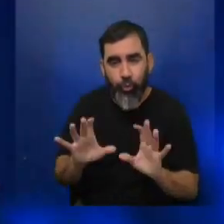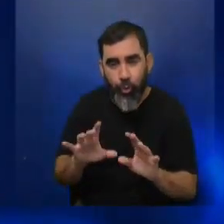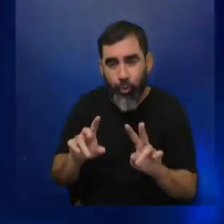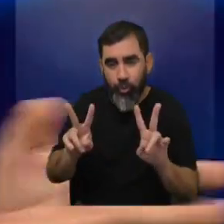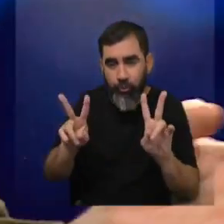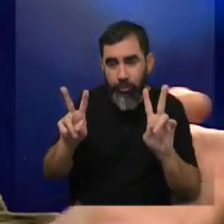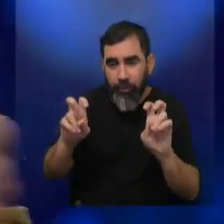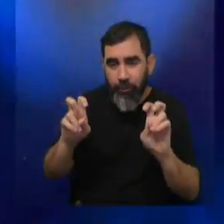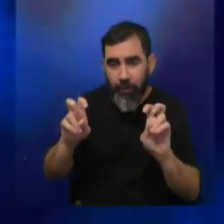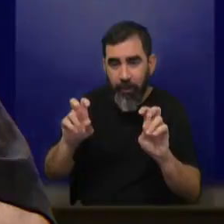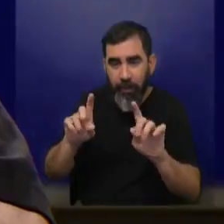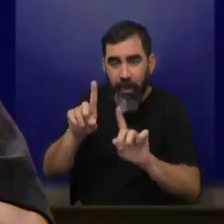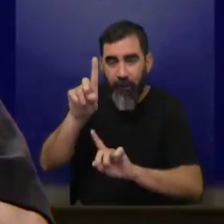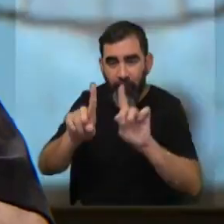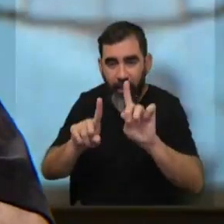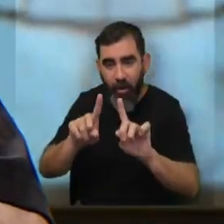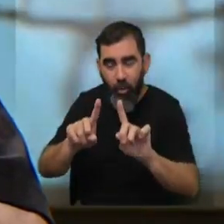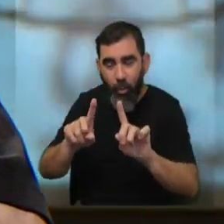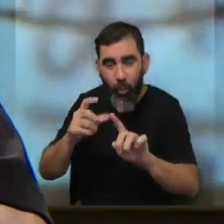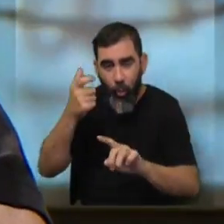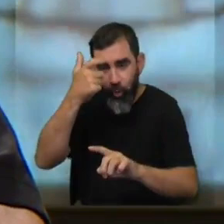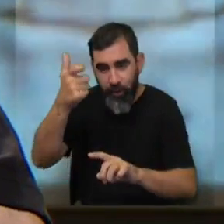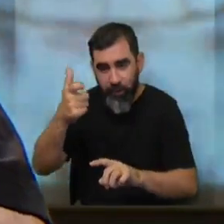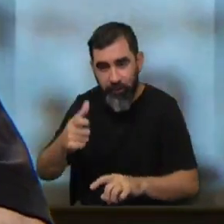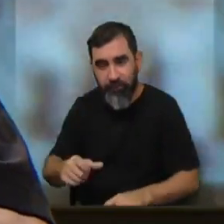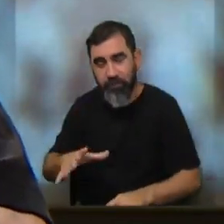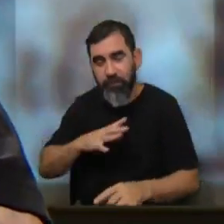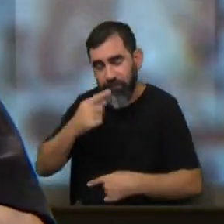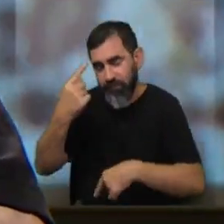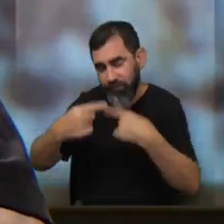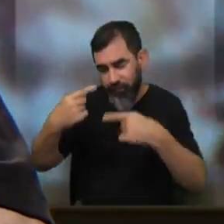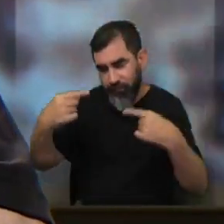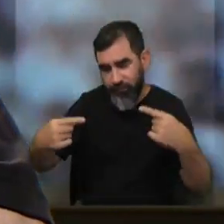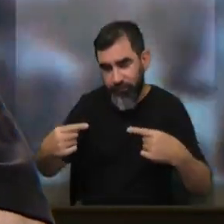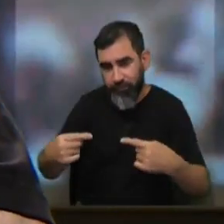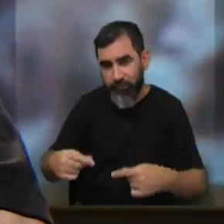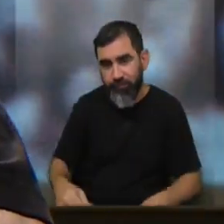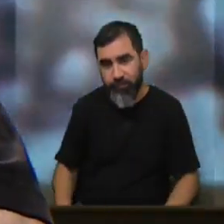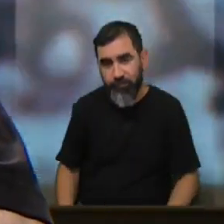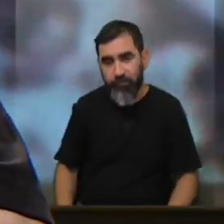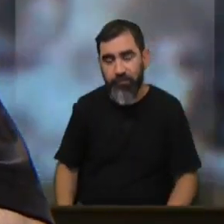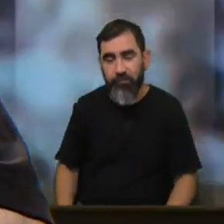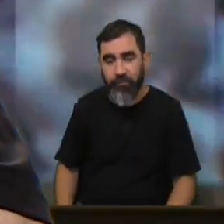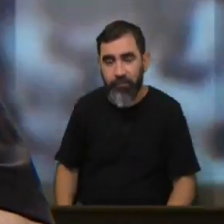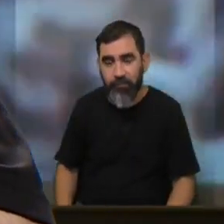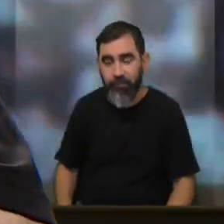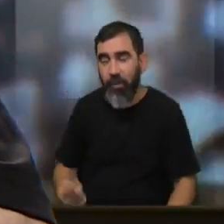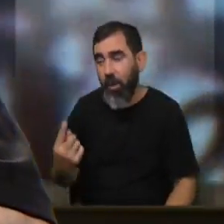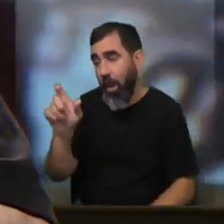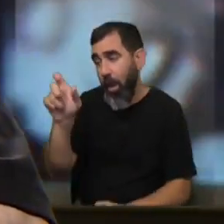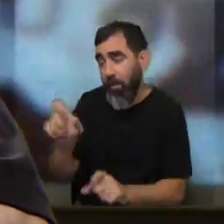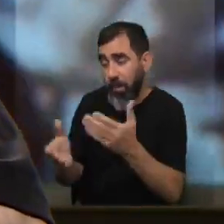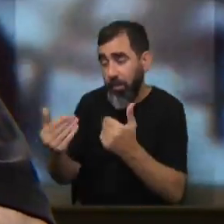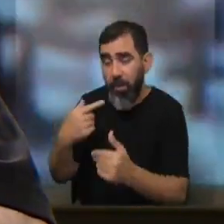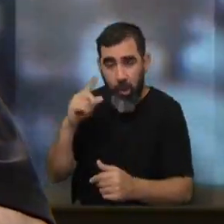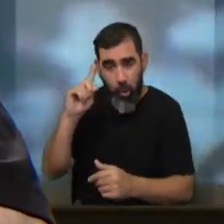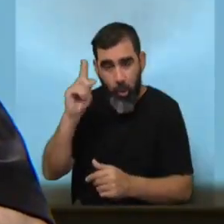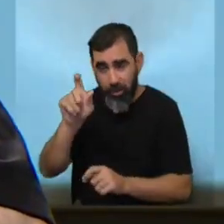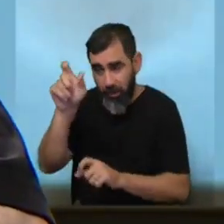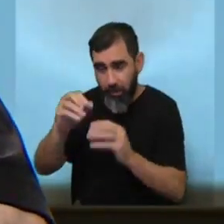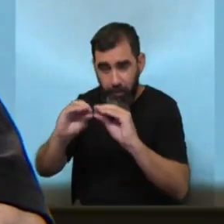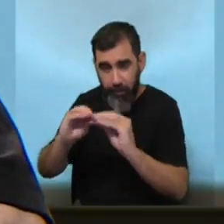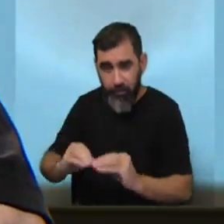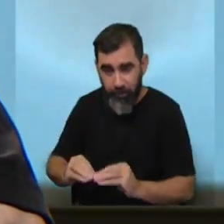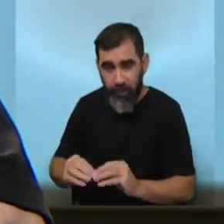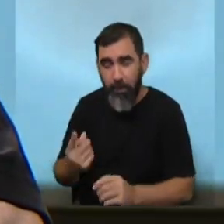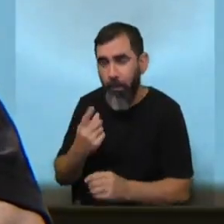de desarrollo de un matemático? Sí, o sea, hay varias cosas ahí, ¿no? Hay una cosa que es muy natural, que cuando hablas con alguien que no conoce gente que hace matemática, lo